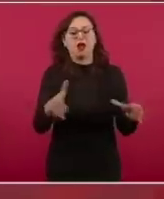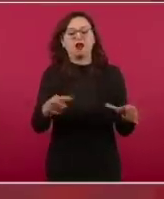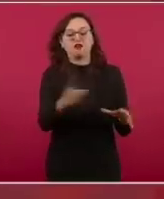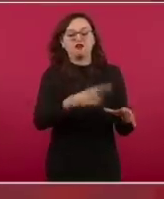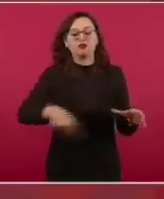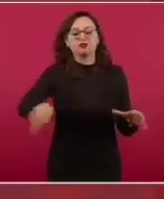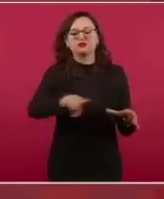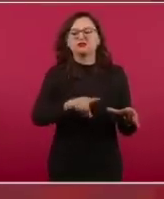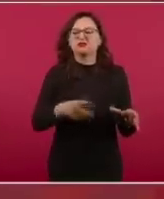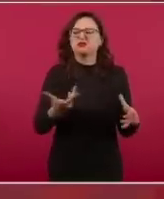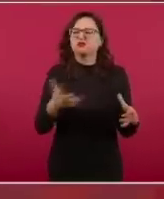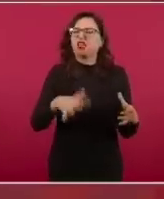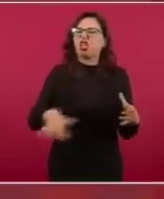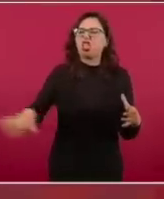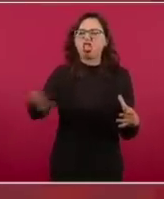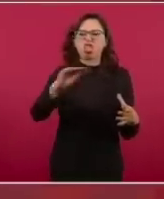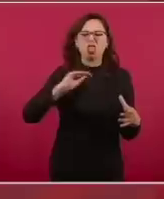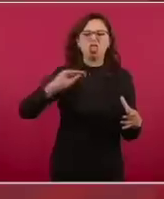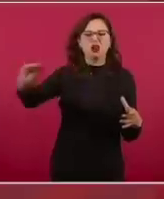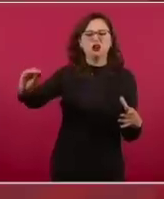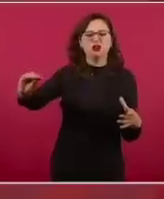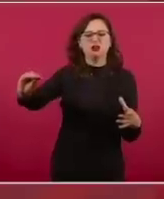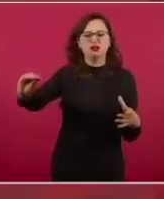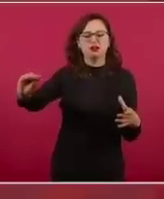no tomaba en cuenta al pueblo,